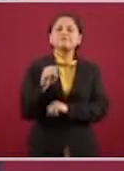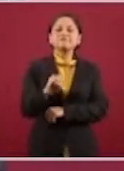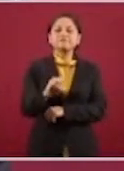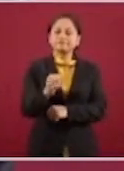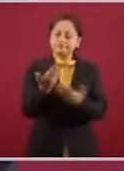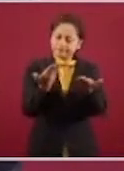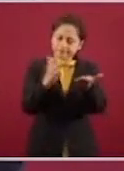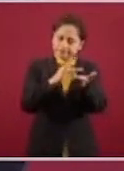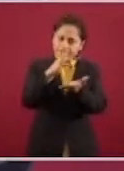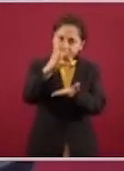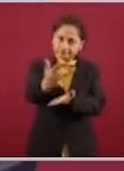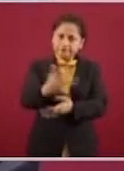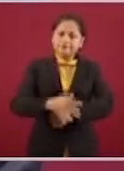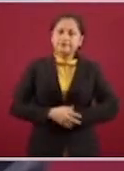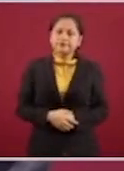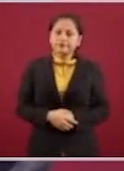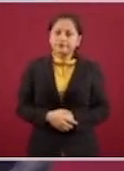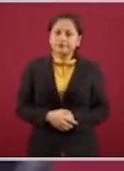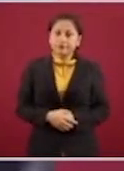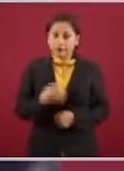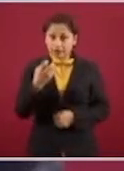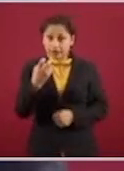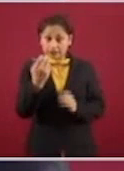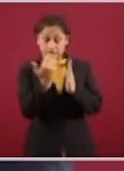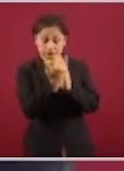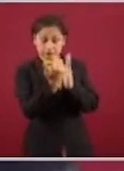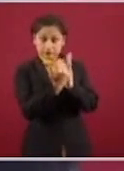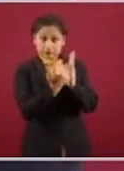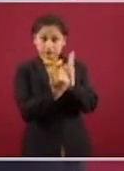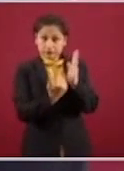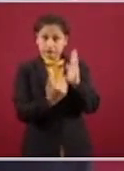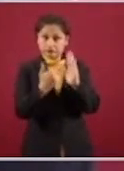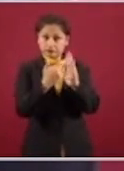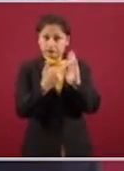establecieron para evitar